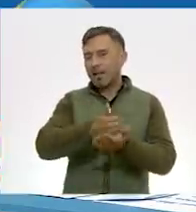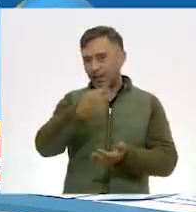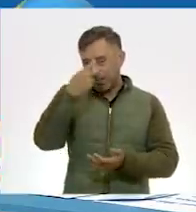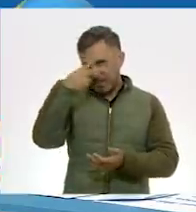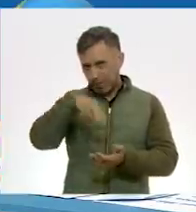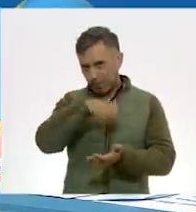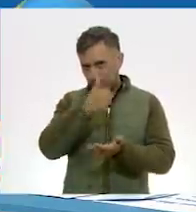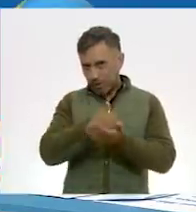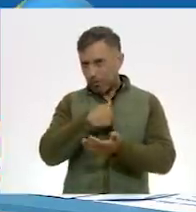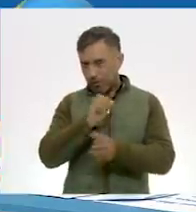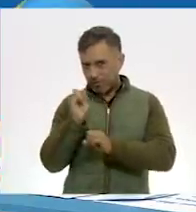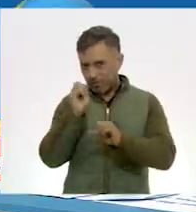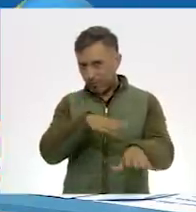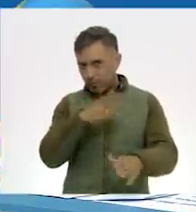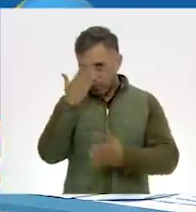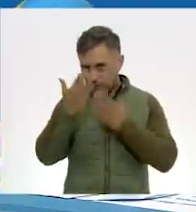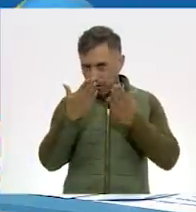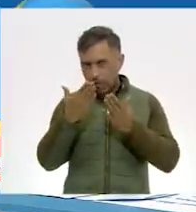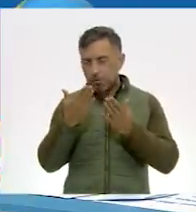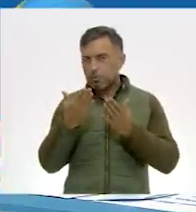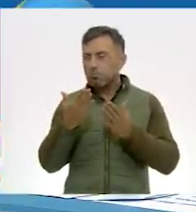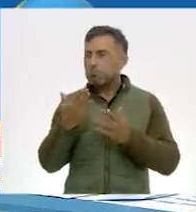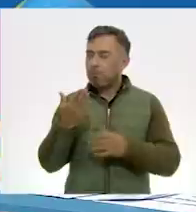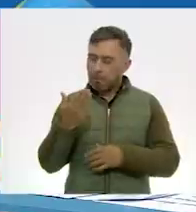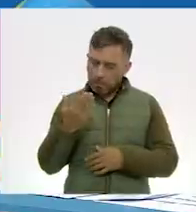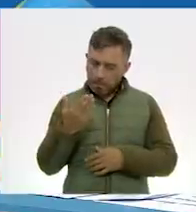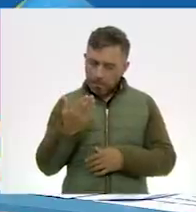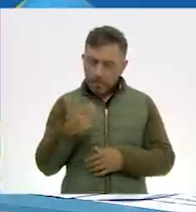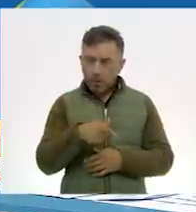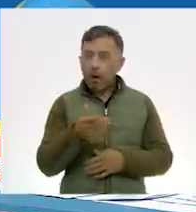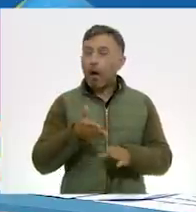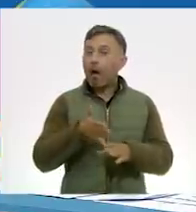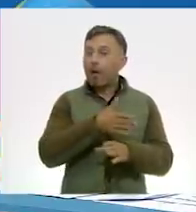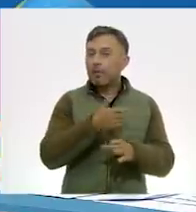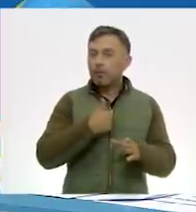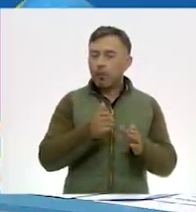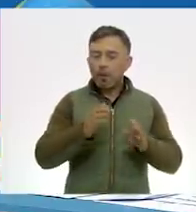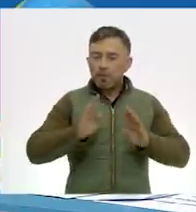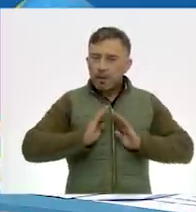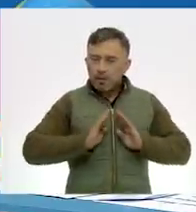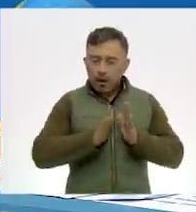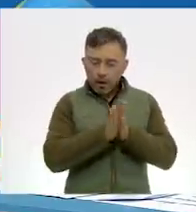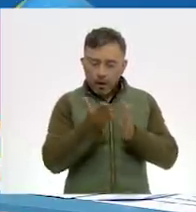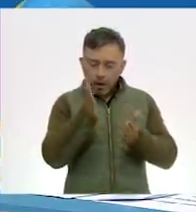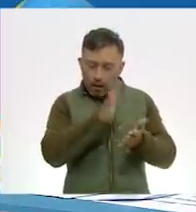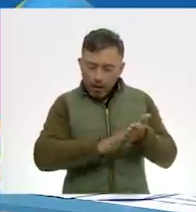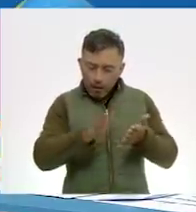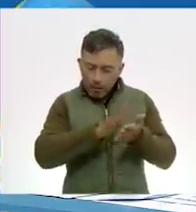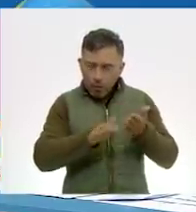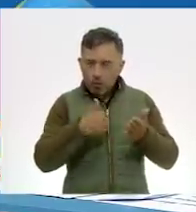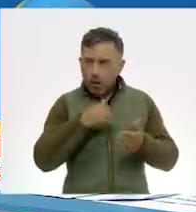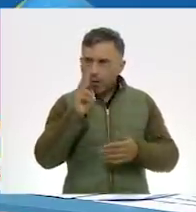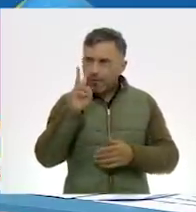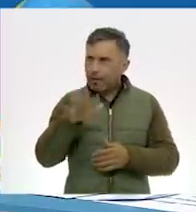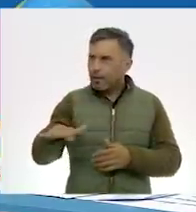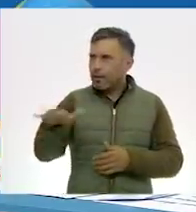Consultado, acaso por reflejo de mis escasas lecturas militares y haber visto en Fresnillo media docena de